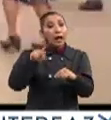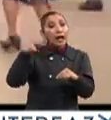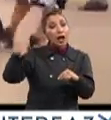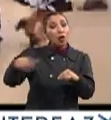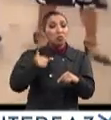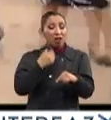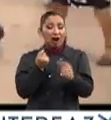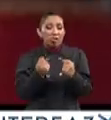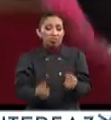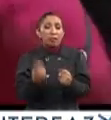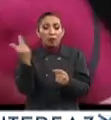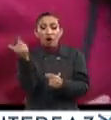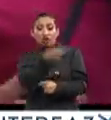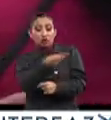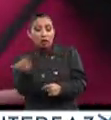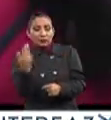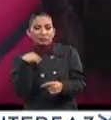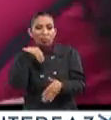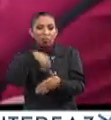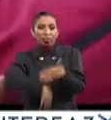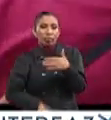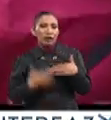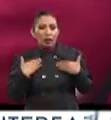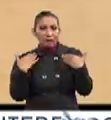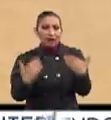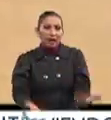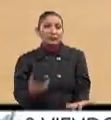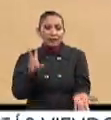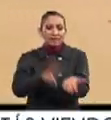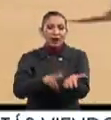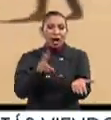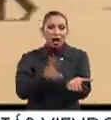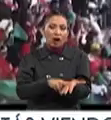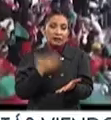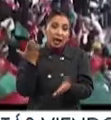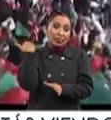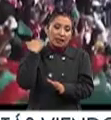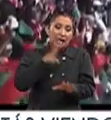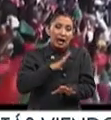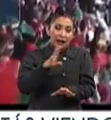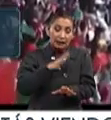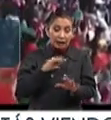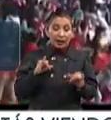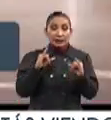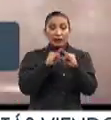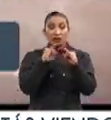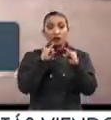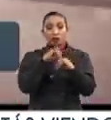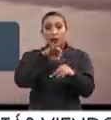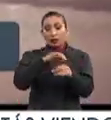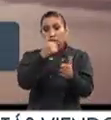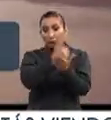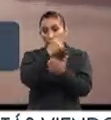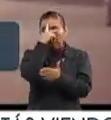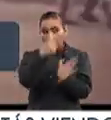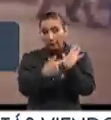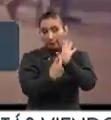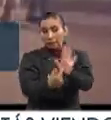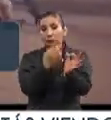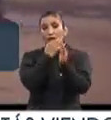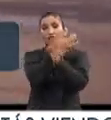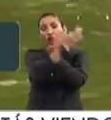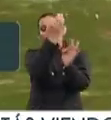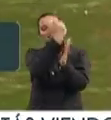el incumplimiento por ambas ha deteriorado la confianza y los valores que lo sostenían. El Instituto Electoral Ciudad de México presentó